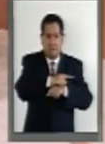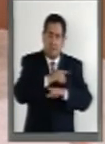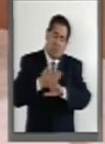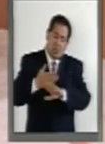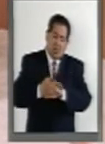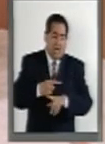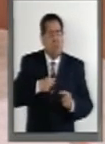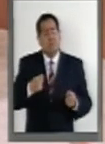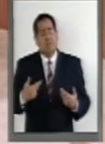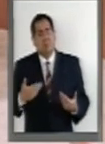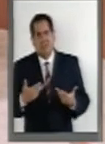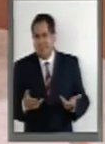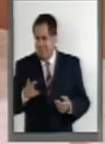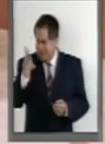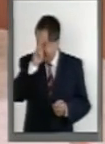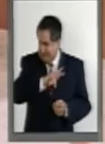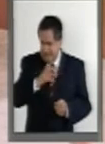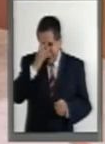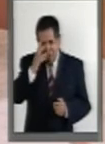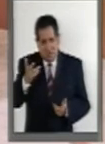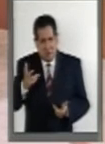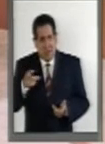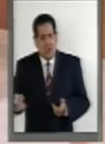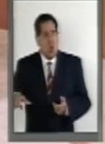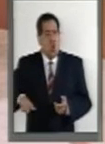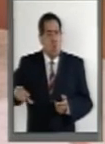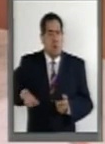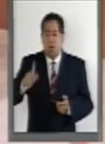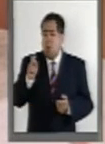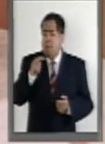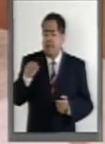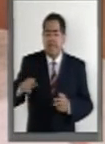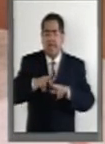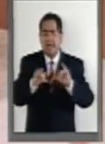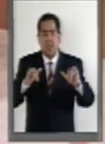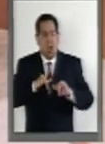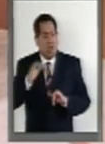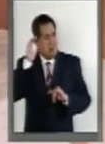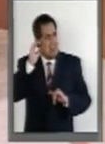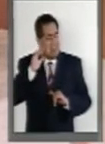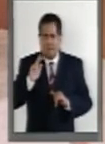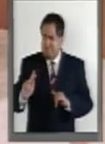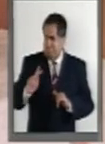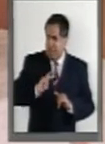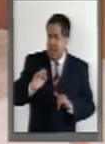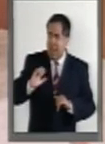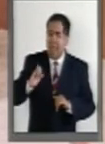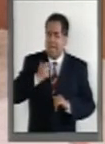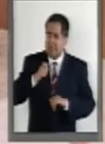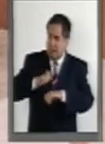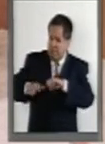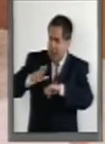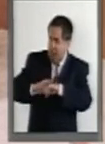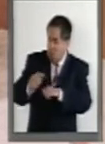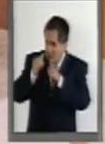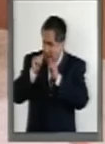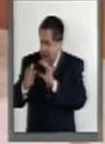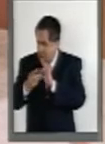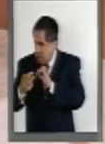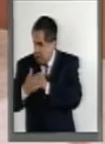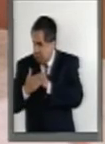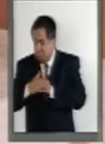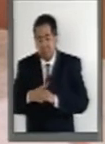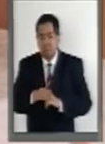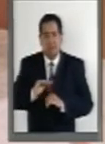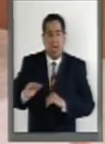peor es que el gobierno de Peña ni siquiera fue capaz de escuchar a sus propios ex embajadores. Ante esta